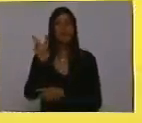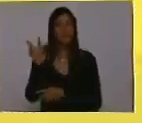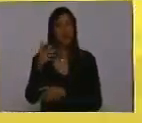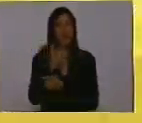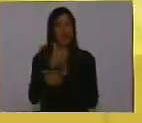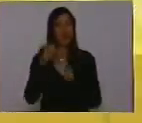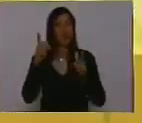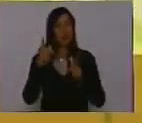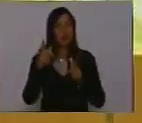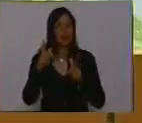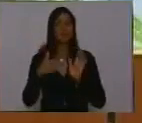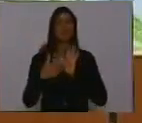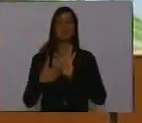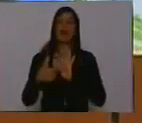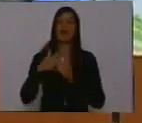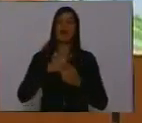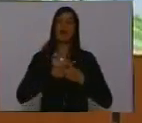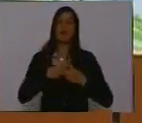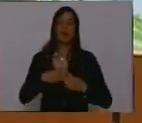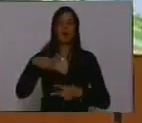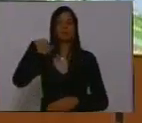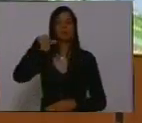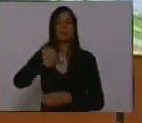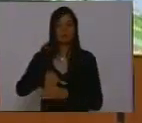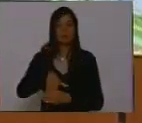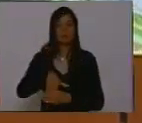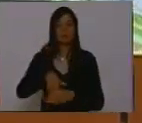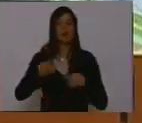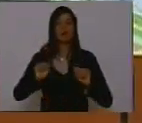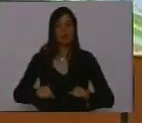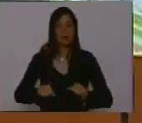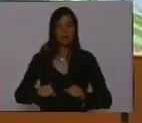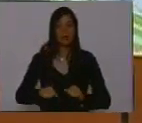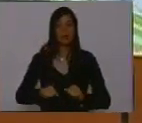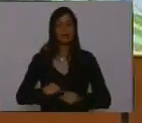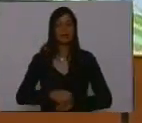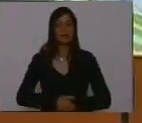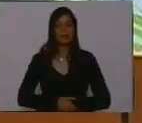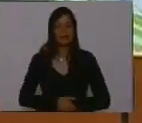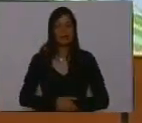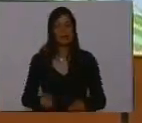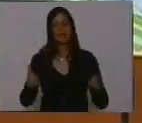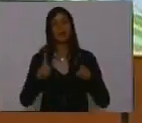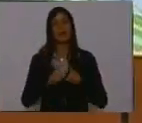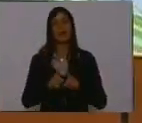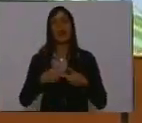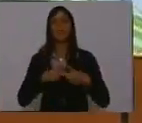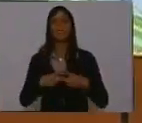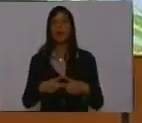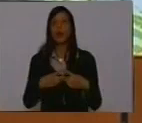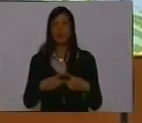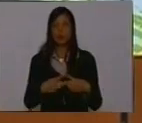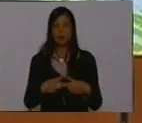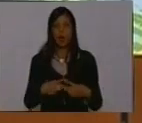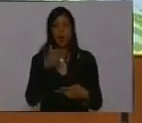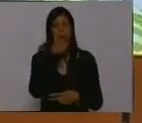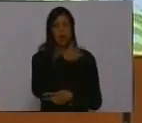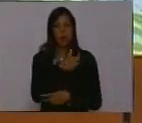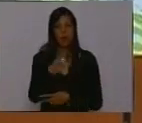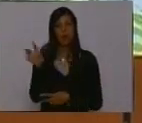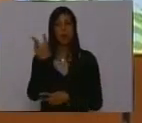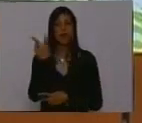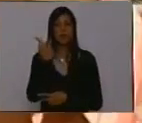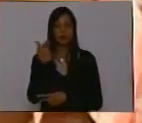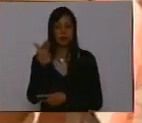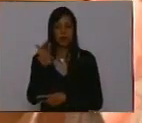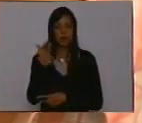Venezuela expresara su voluntad absoluta, y así lo hizo. E igualmente esa voluntad absoluta del pueblo